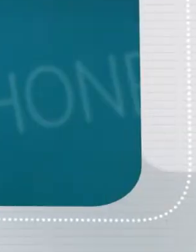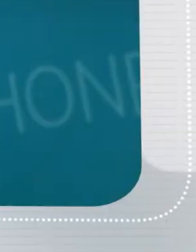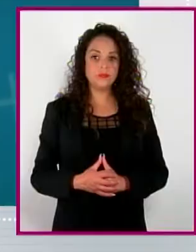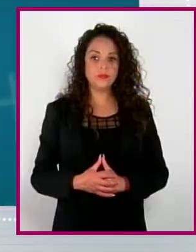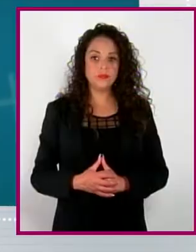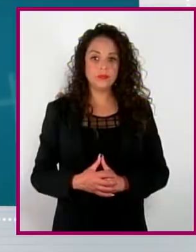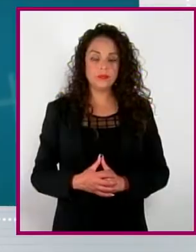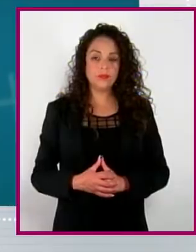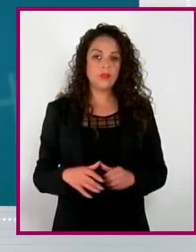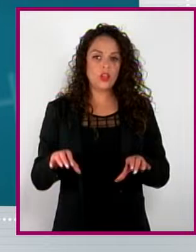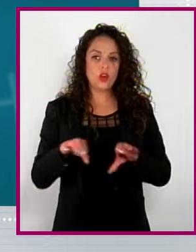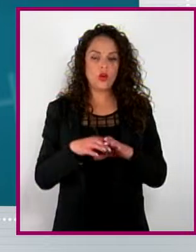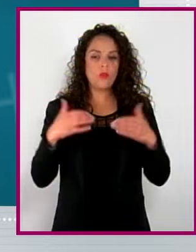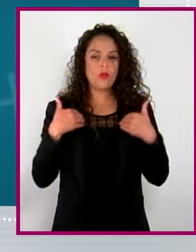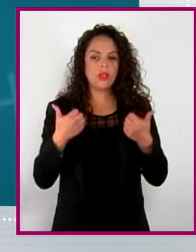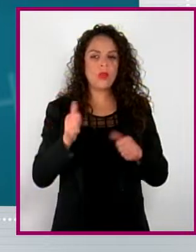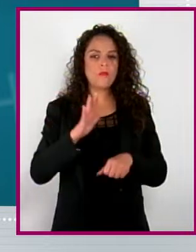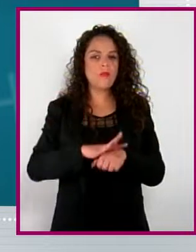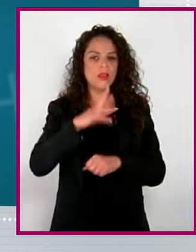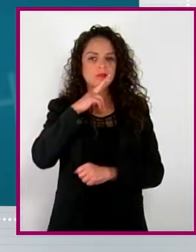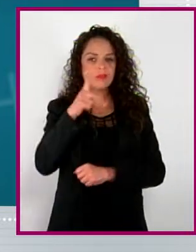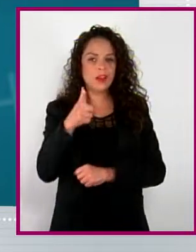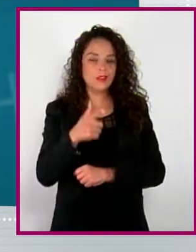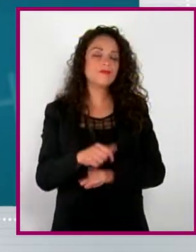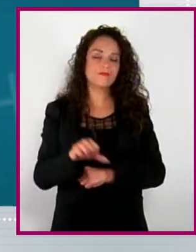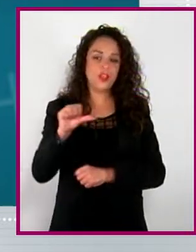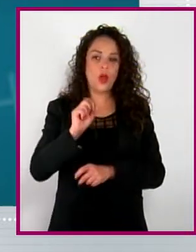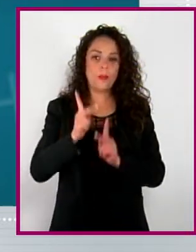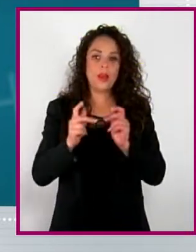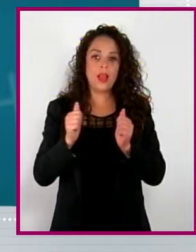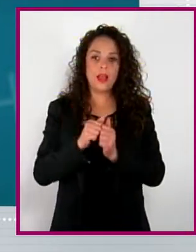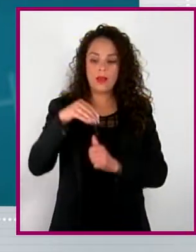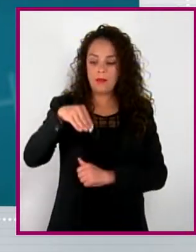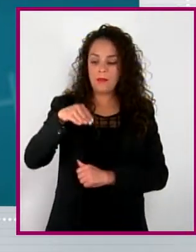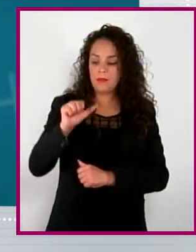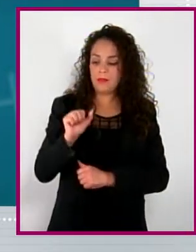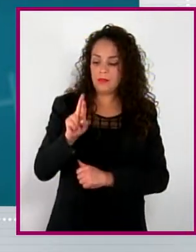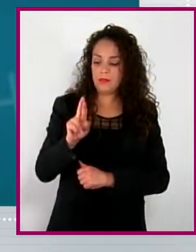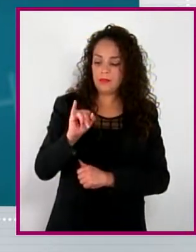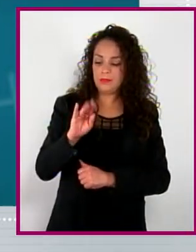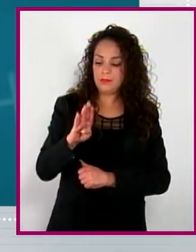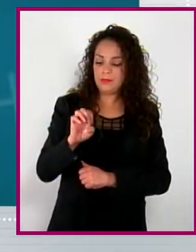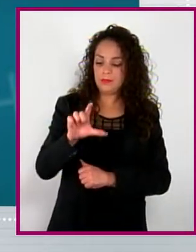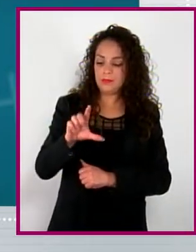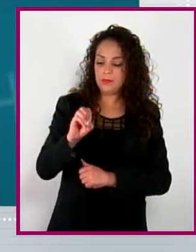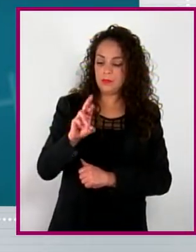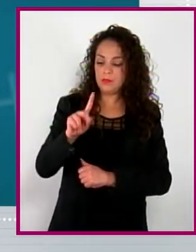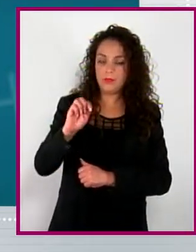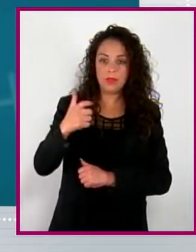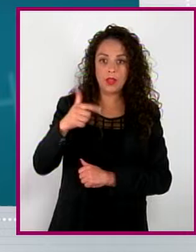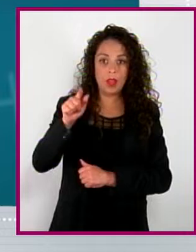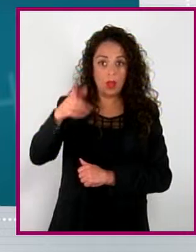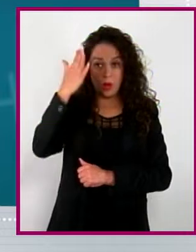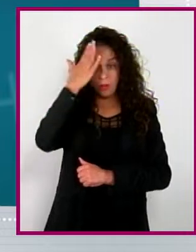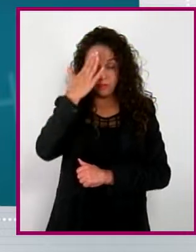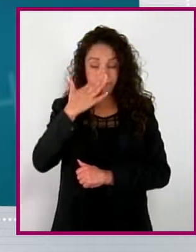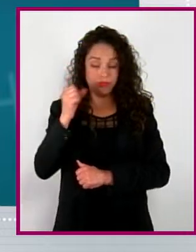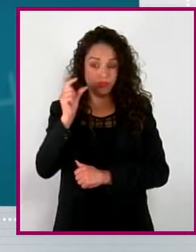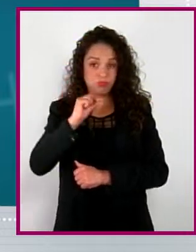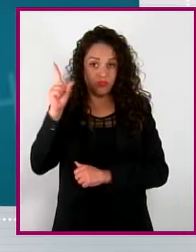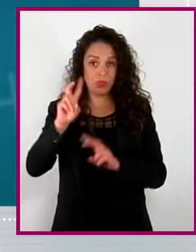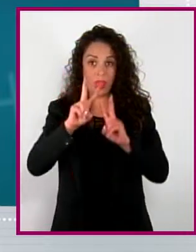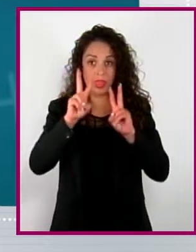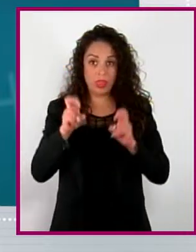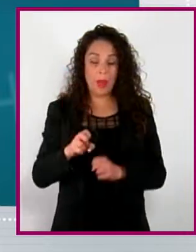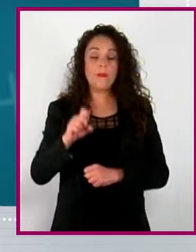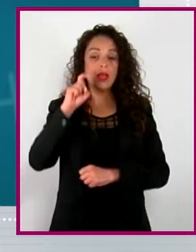Para entender mejor esta situación, hoy platicaremos con Maribel Ortega, quien es experta en el tema de sexualidad en jóvenes con